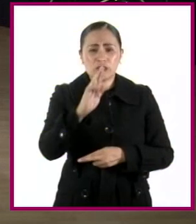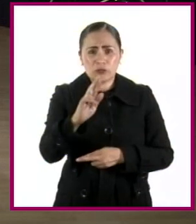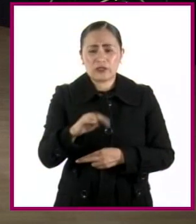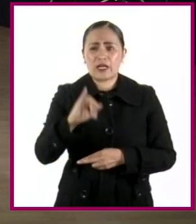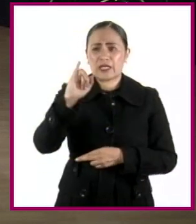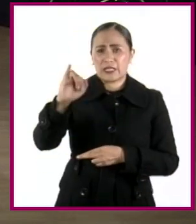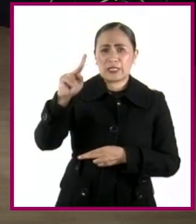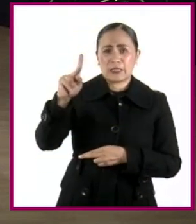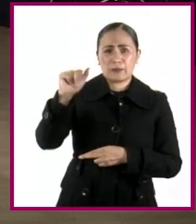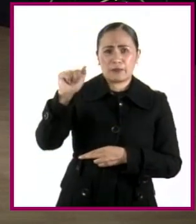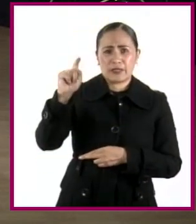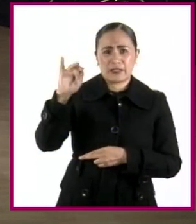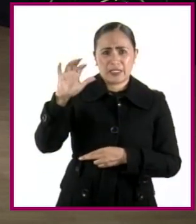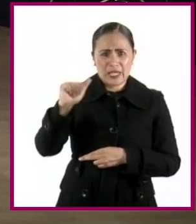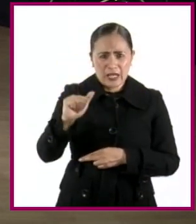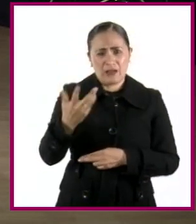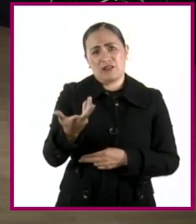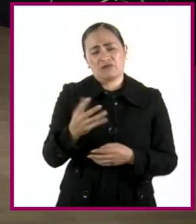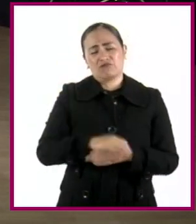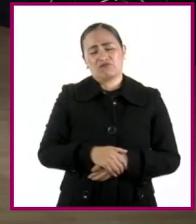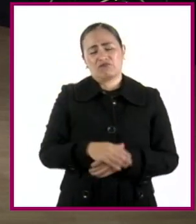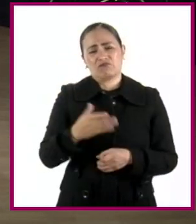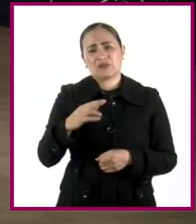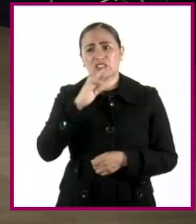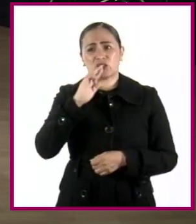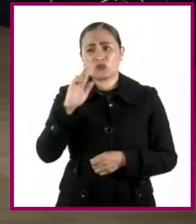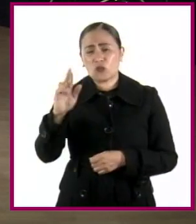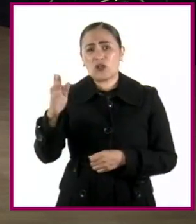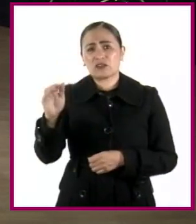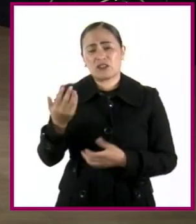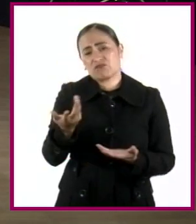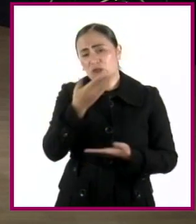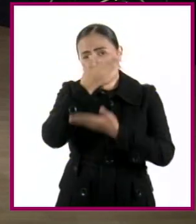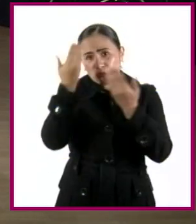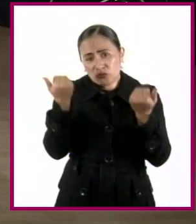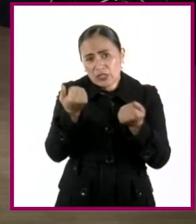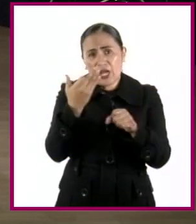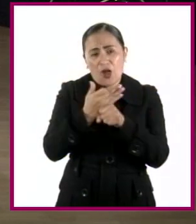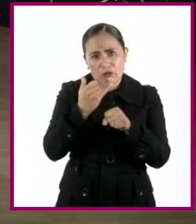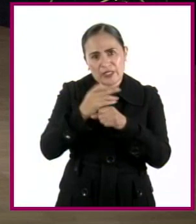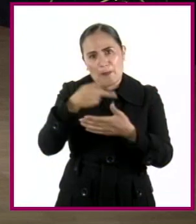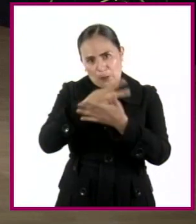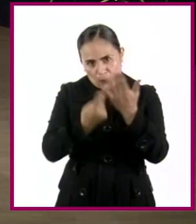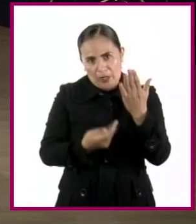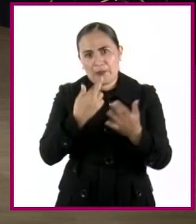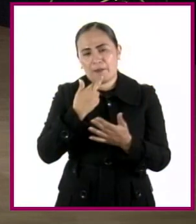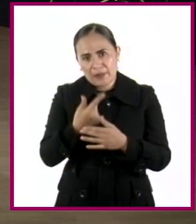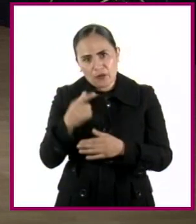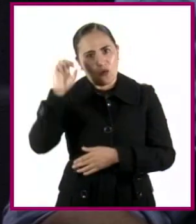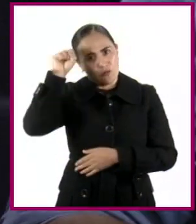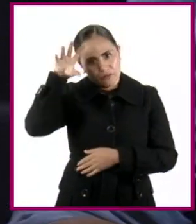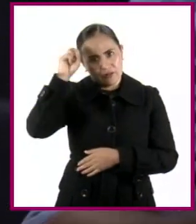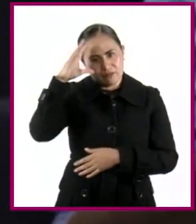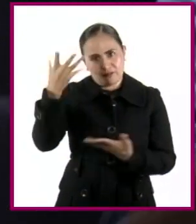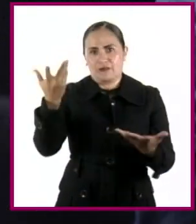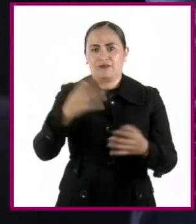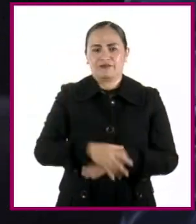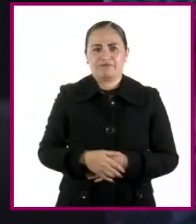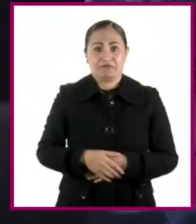pero como he visto que solo contesta cuando estamos al aire, pues propuse este tema para que vinieran al caso mis preguntas. Ándale, qué